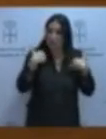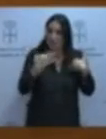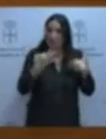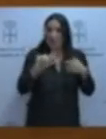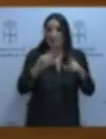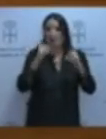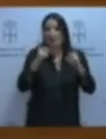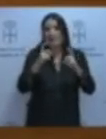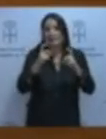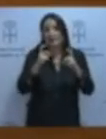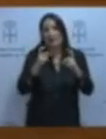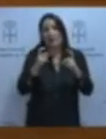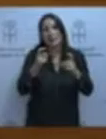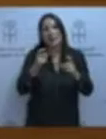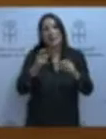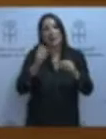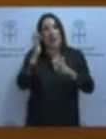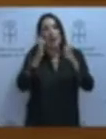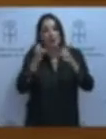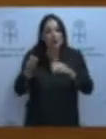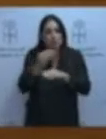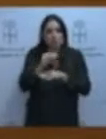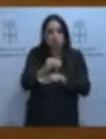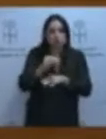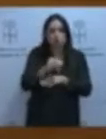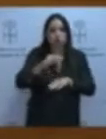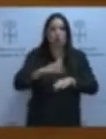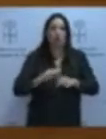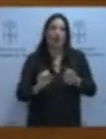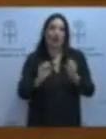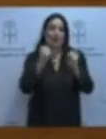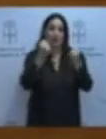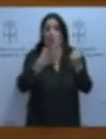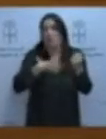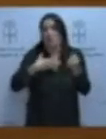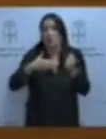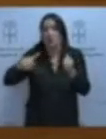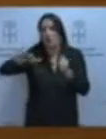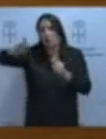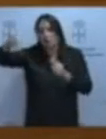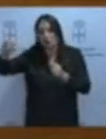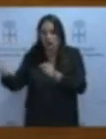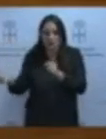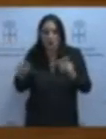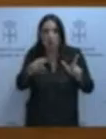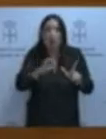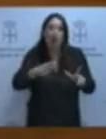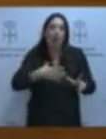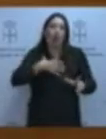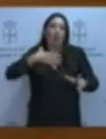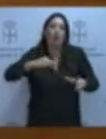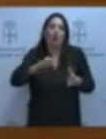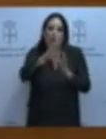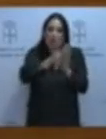de la especie, bien sea trayendo individuos de otras poblaciones o bien sea impulsando programas de cría en